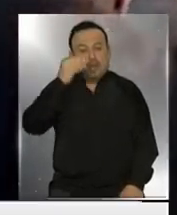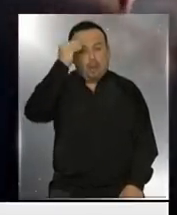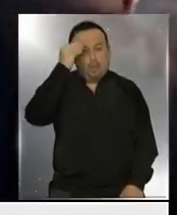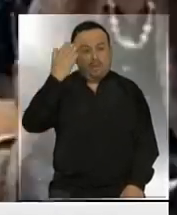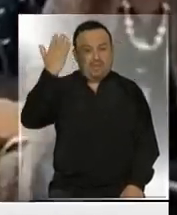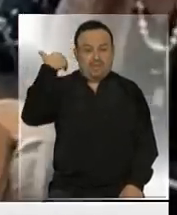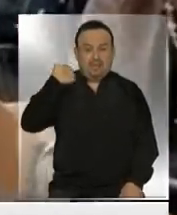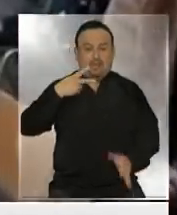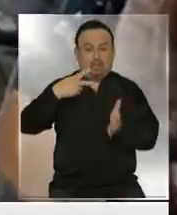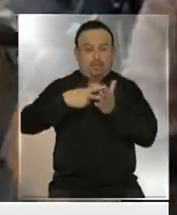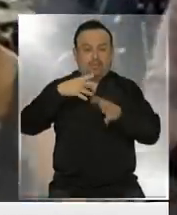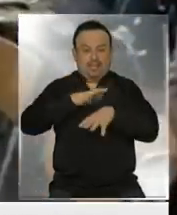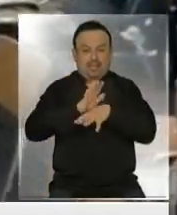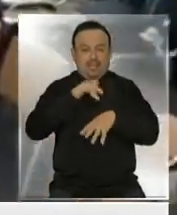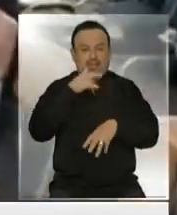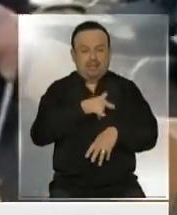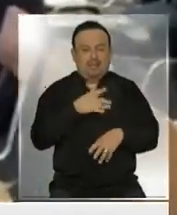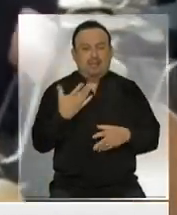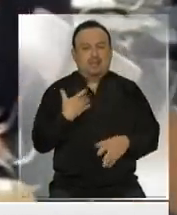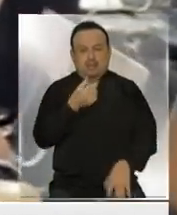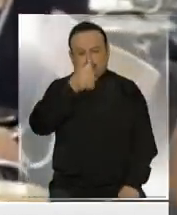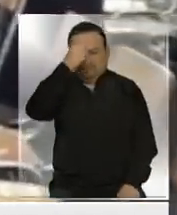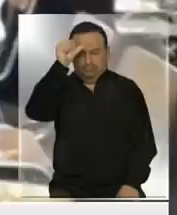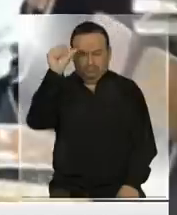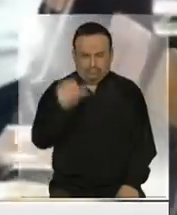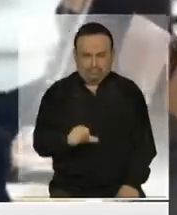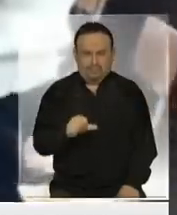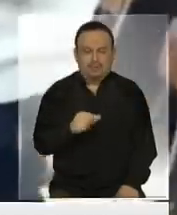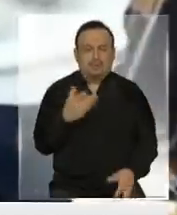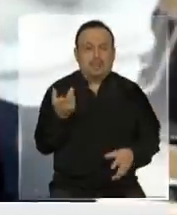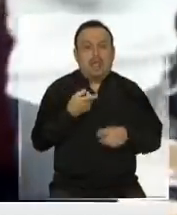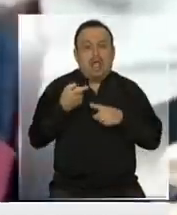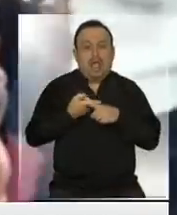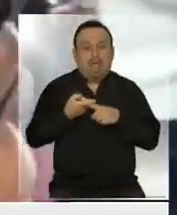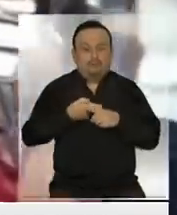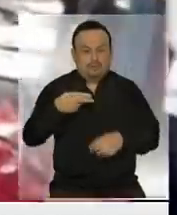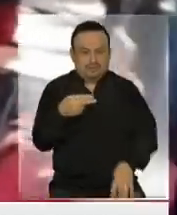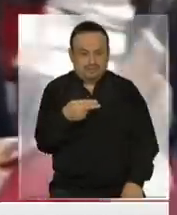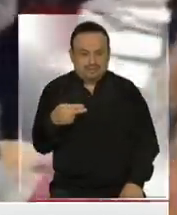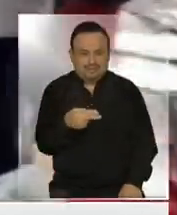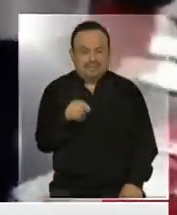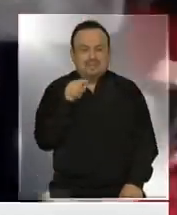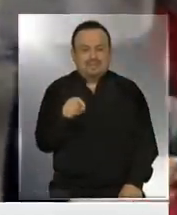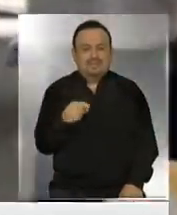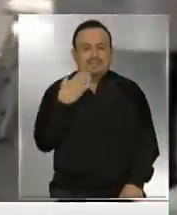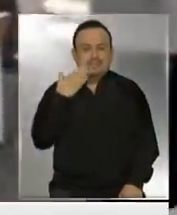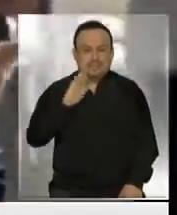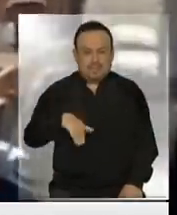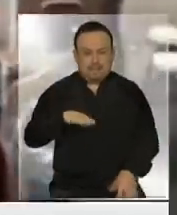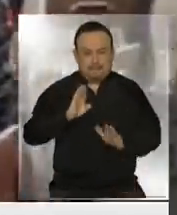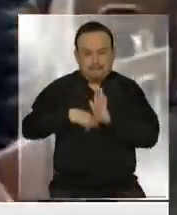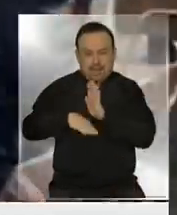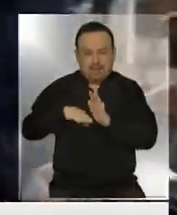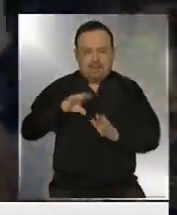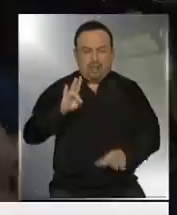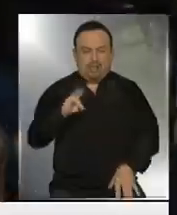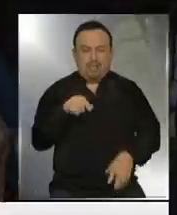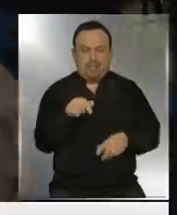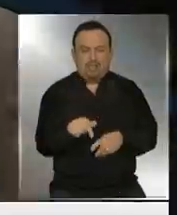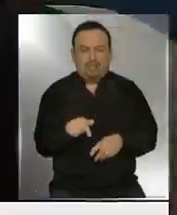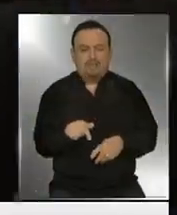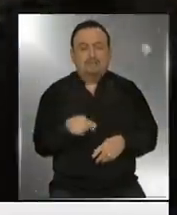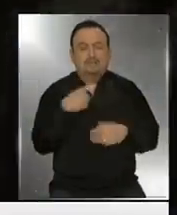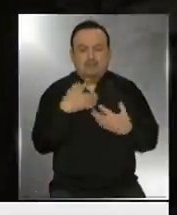atrás el 2015 había sido de hecho condenado por abuso sexual en contra de un menor de edad él había sido